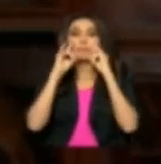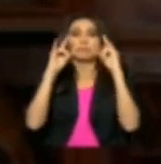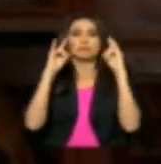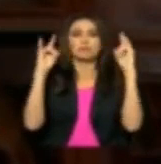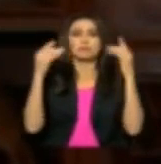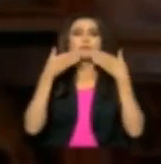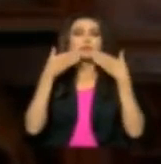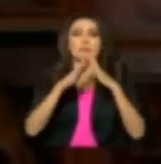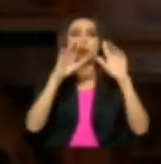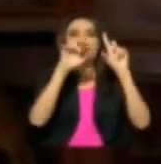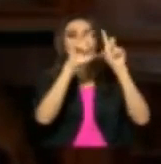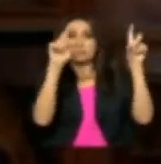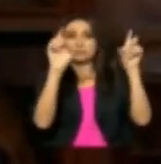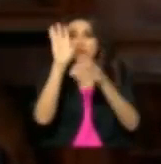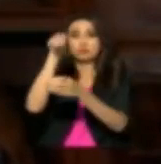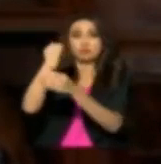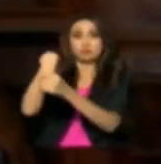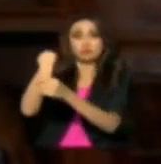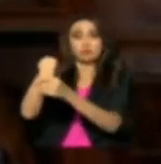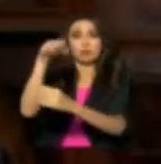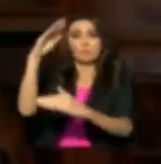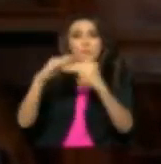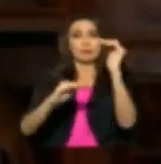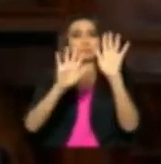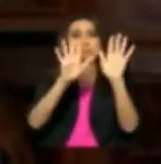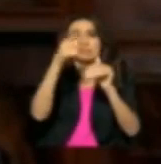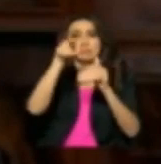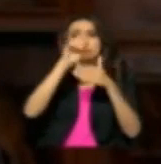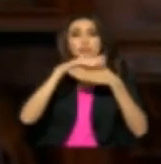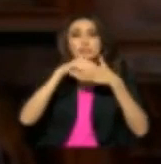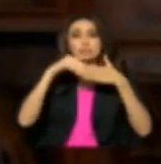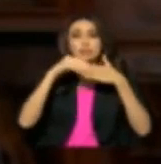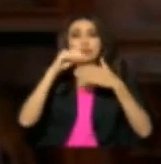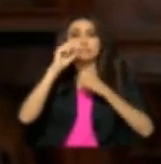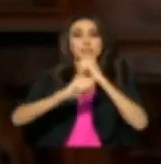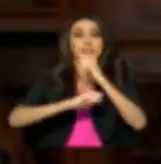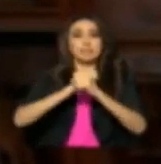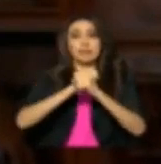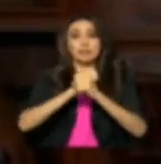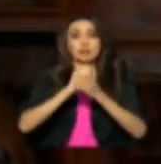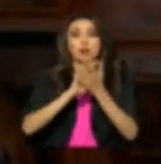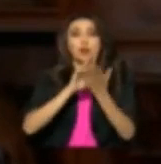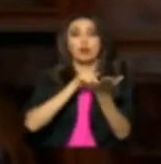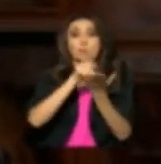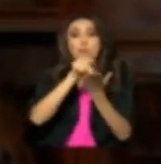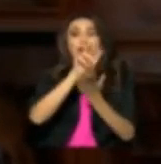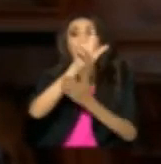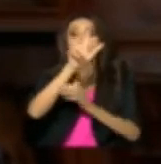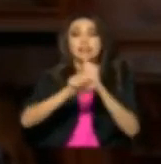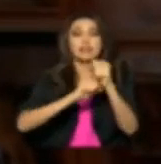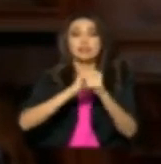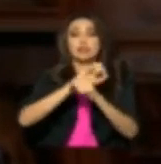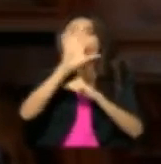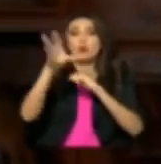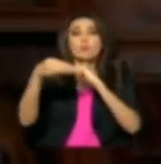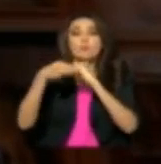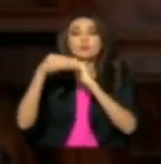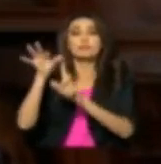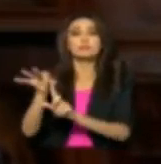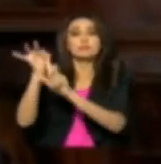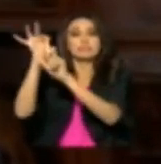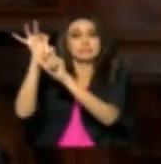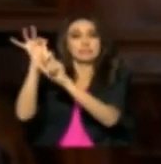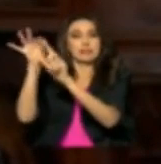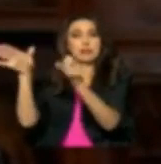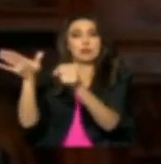Aquellas empresas que perciben ingresos por más de 10 millones de dólares al año pagarán por 3 años una contribución especial